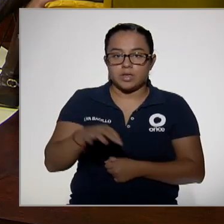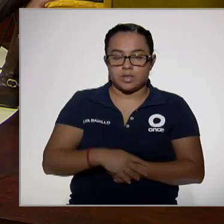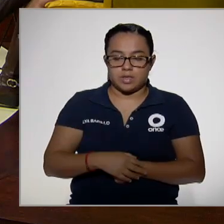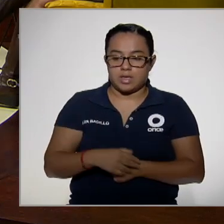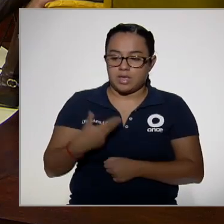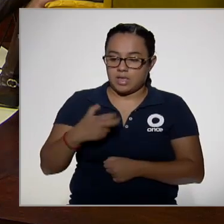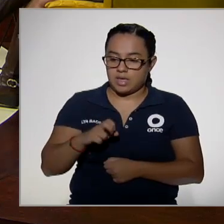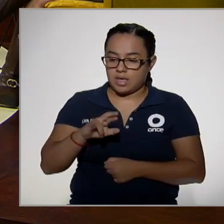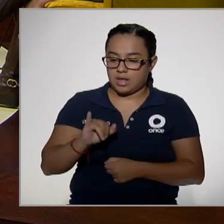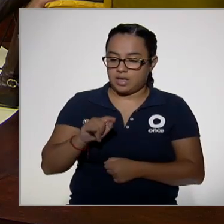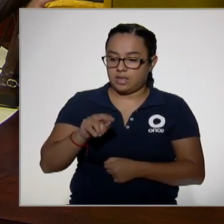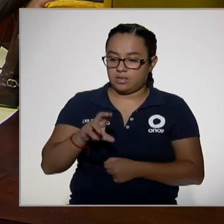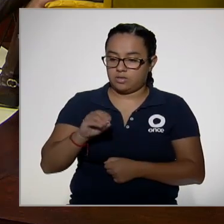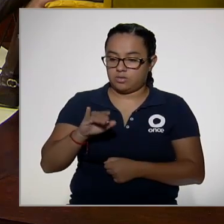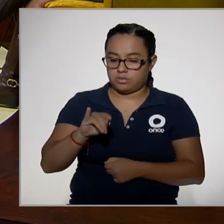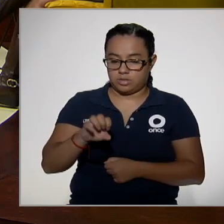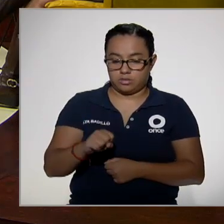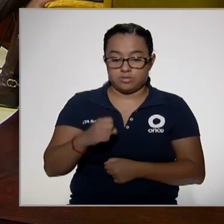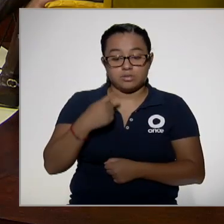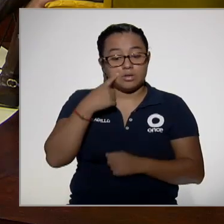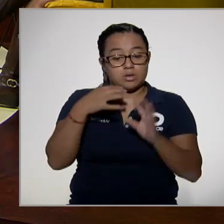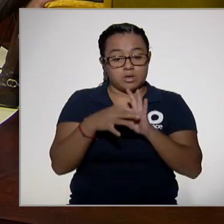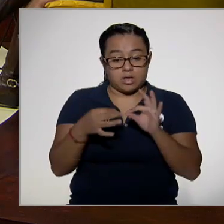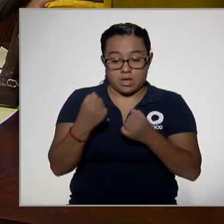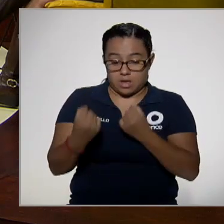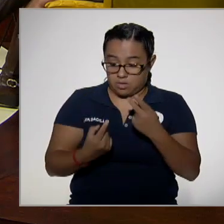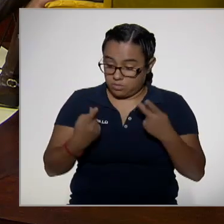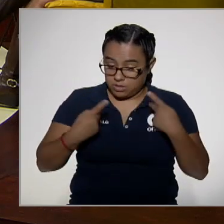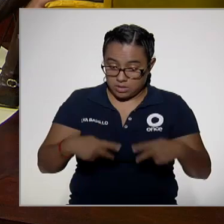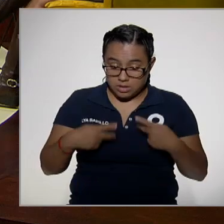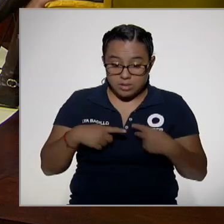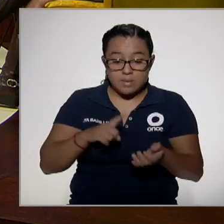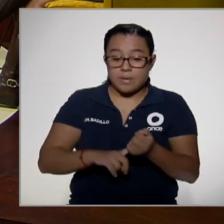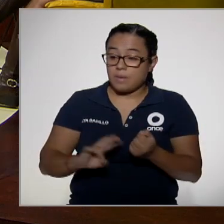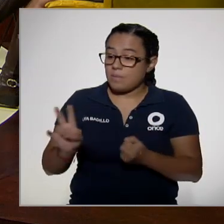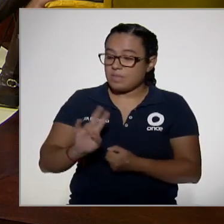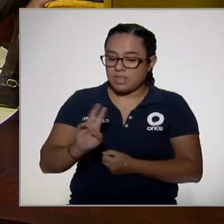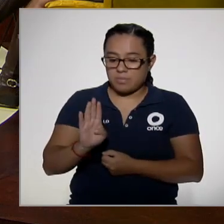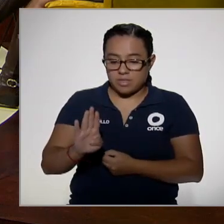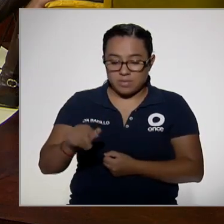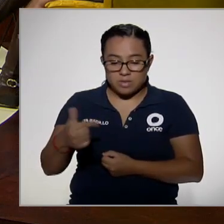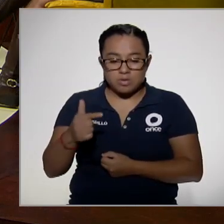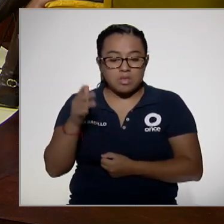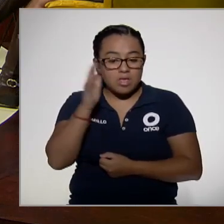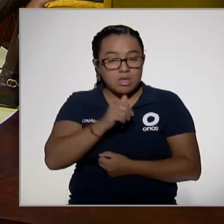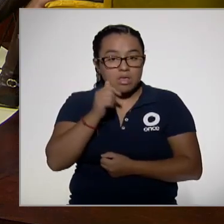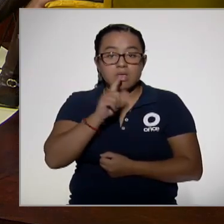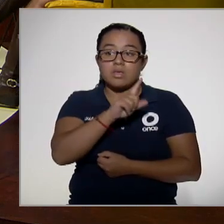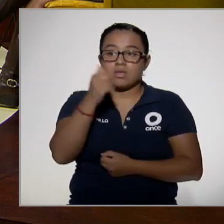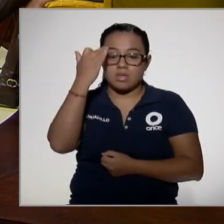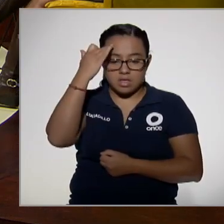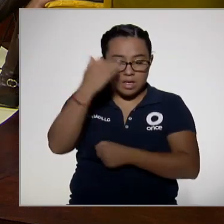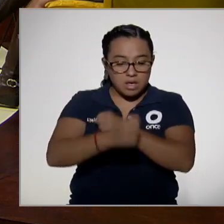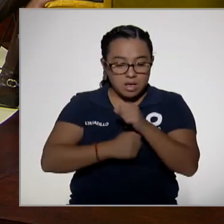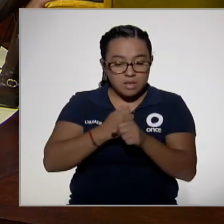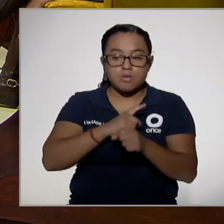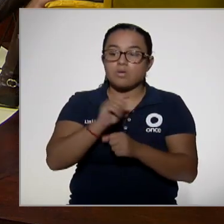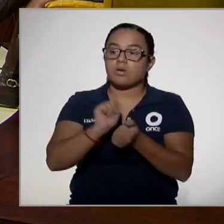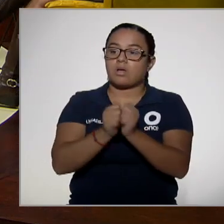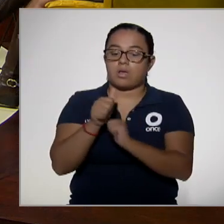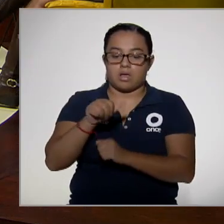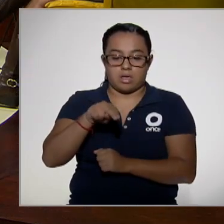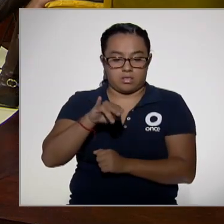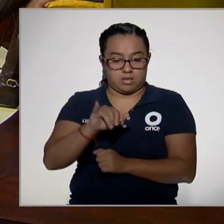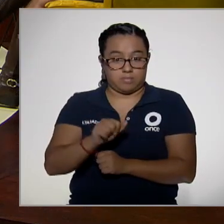eritrocitos cabe señalar que aquellos pacientes que dejan de consumir vitamina b12 generalmente pasan un par de años hasta que tienen anemia ok entonces